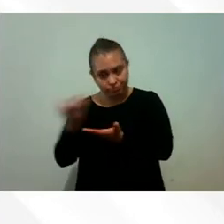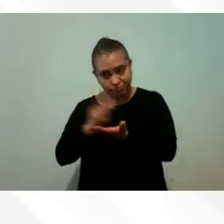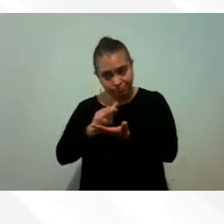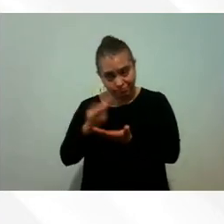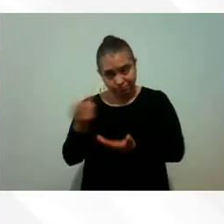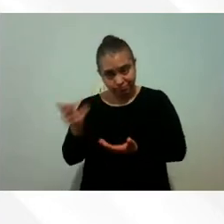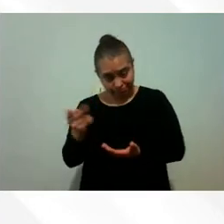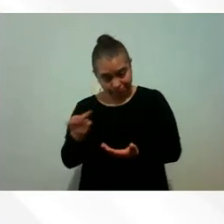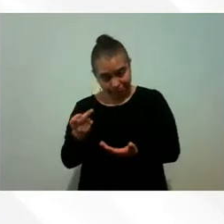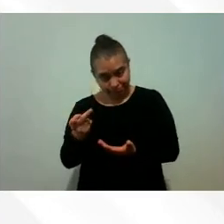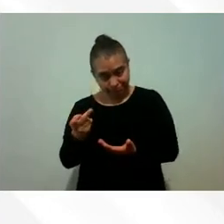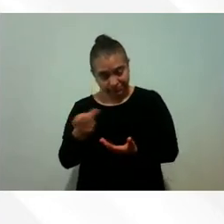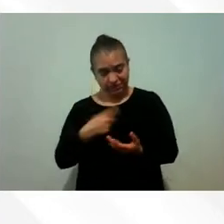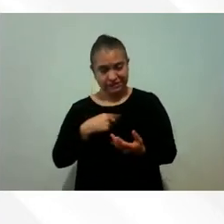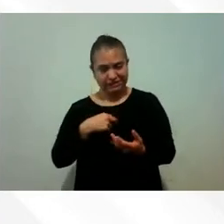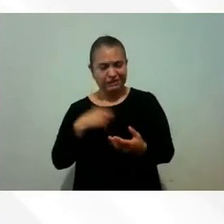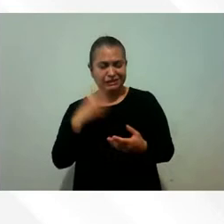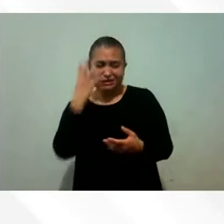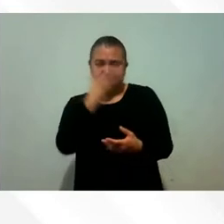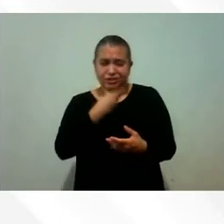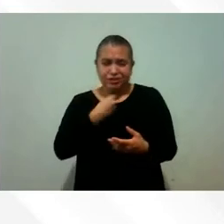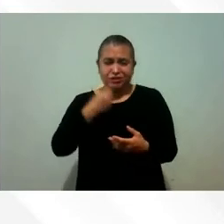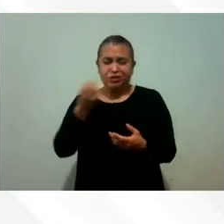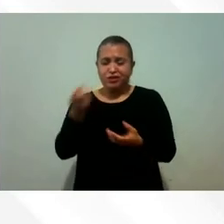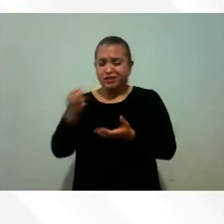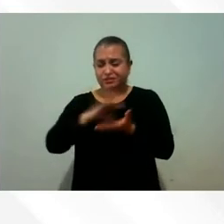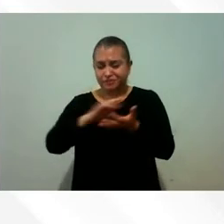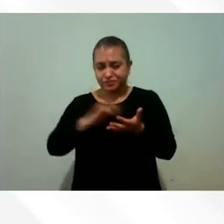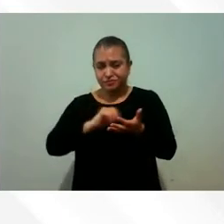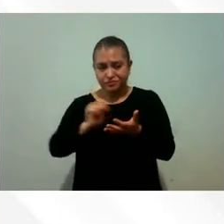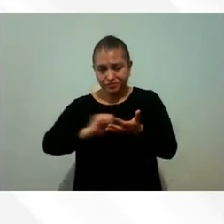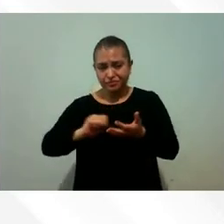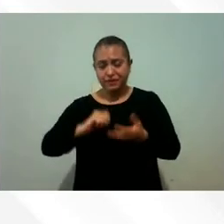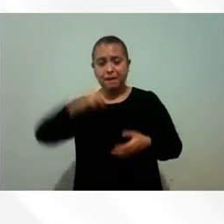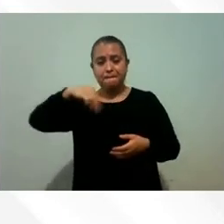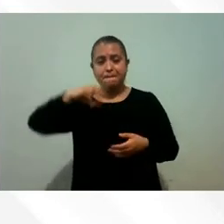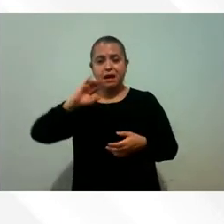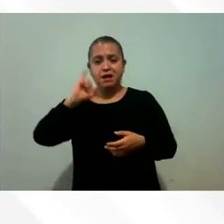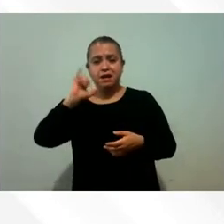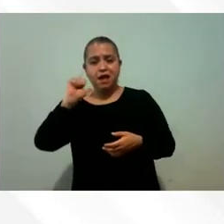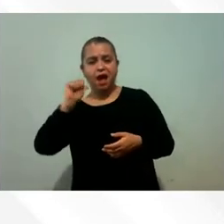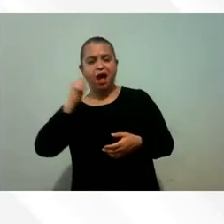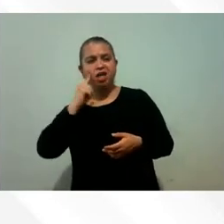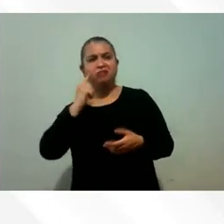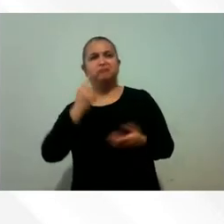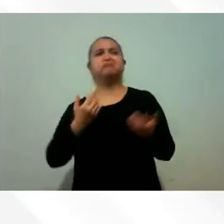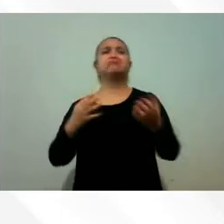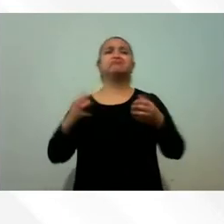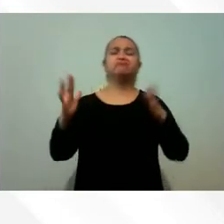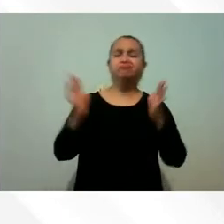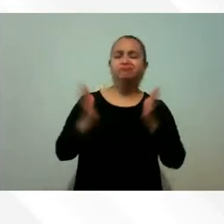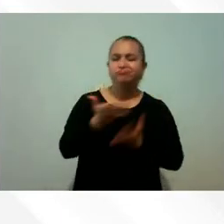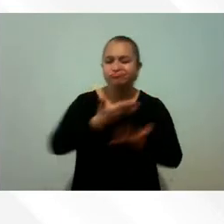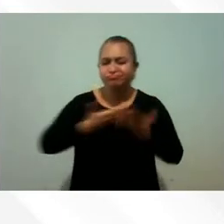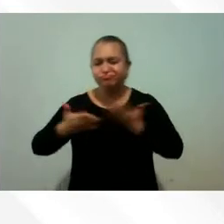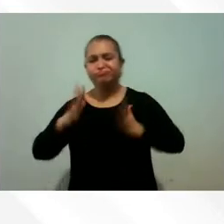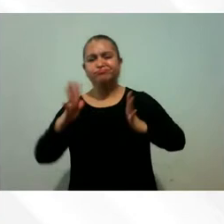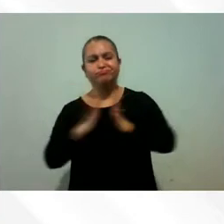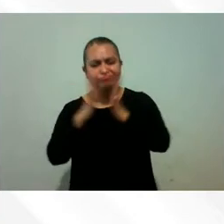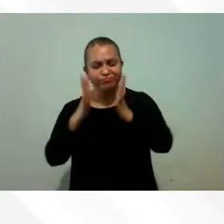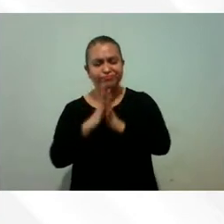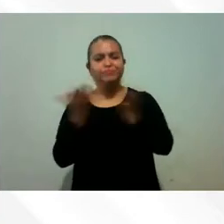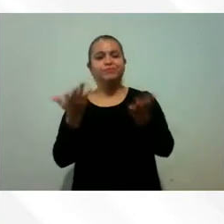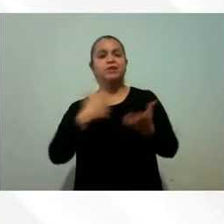Y qué bonito esto que nos escribe María Alejandra. Interacción donde está el juego presente, la emoción, el sentimiento y